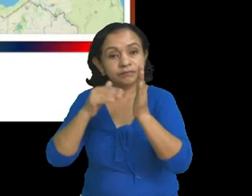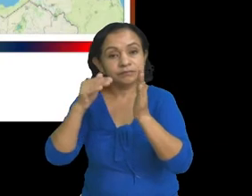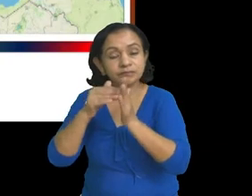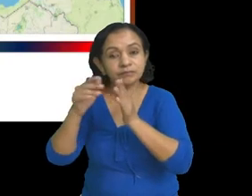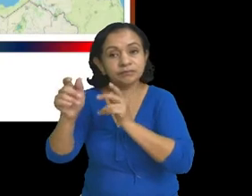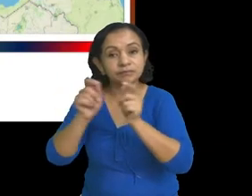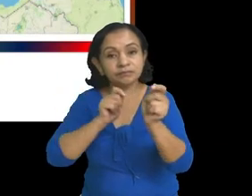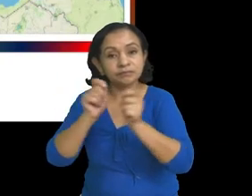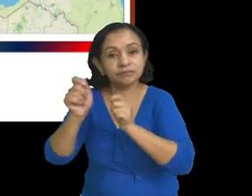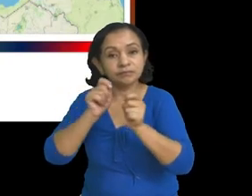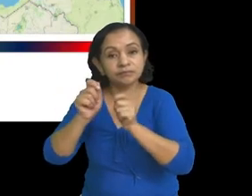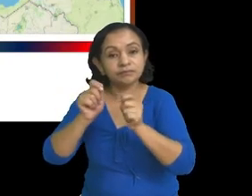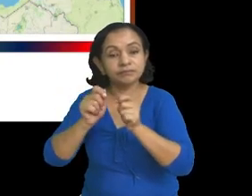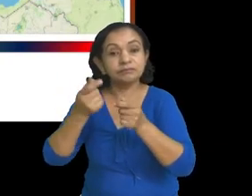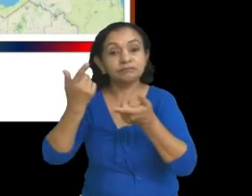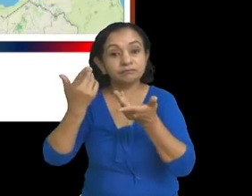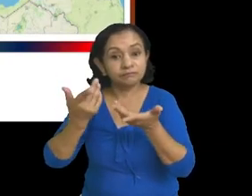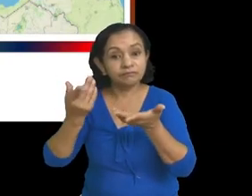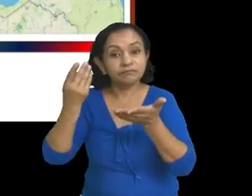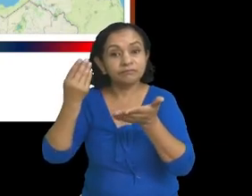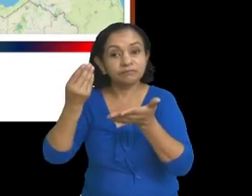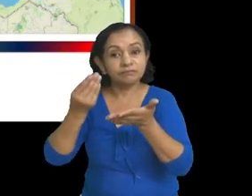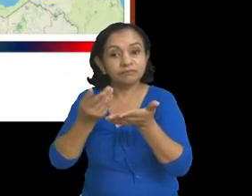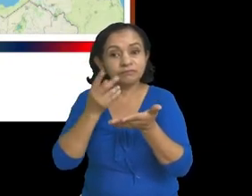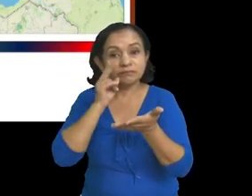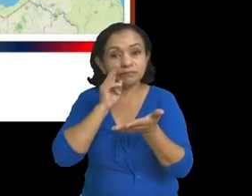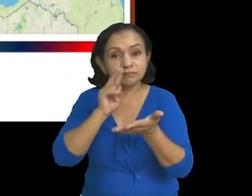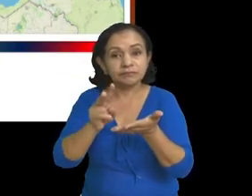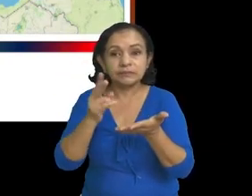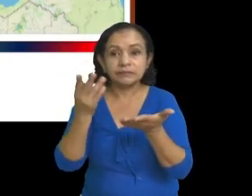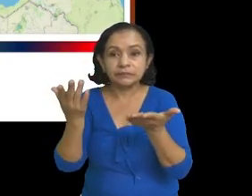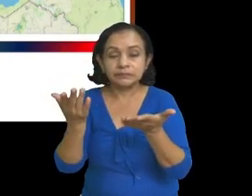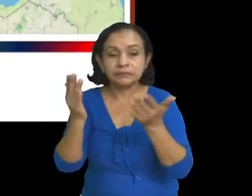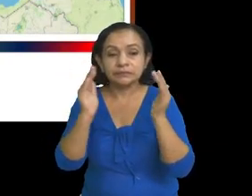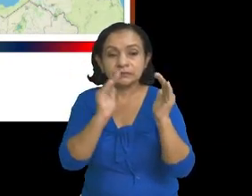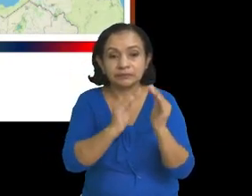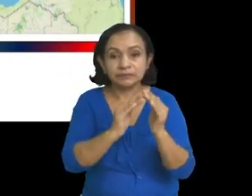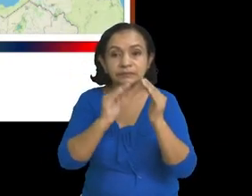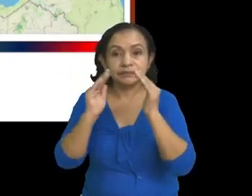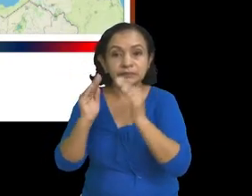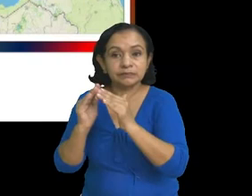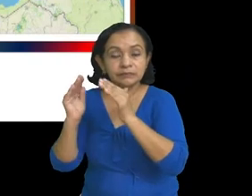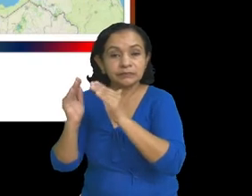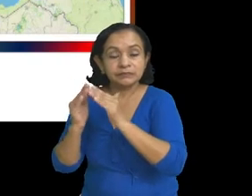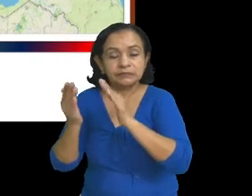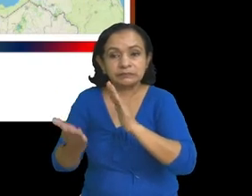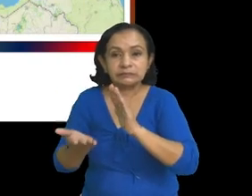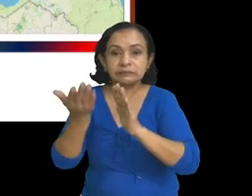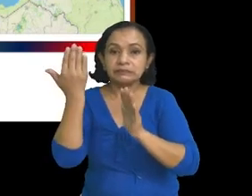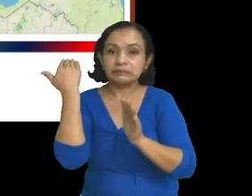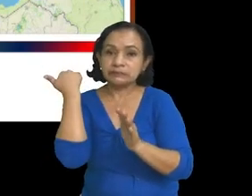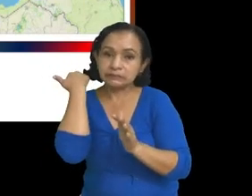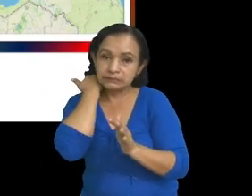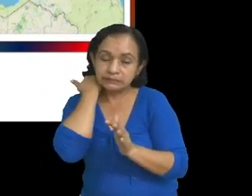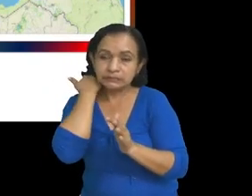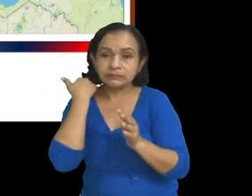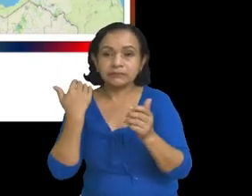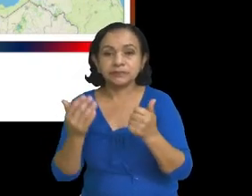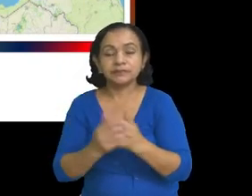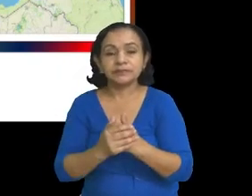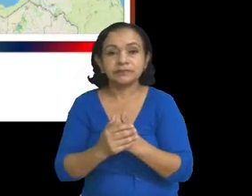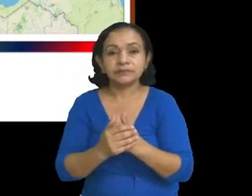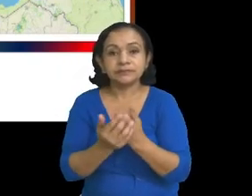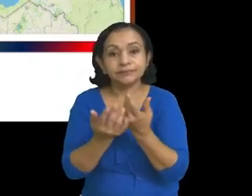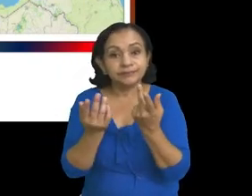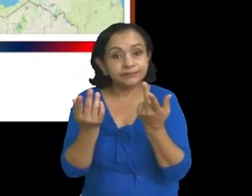$33 millones. O sea, si miras el costo por vivienda es altísimo,